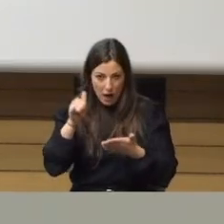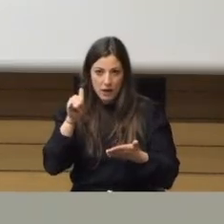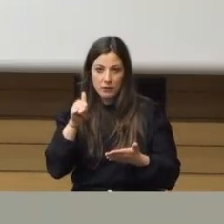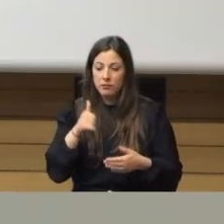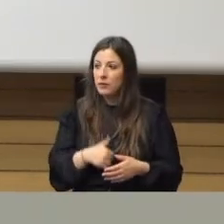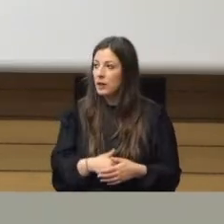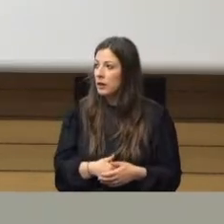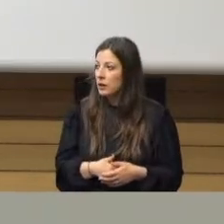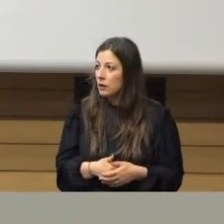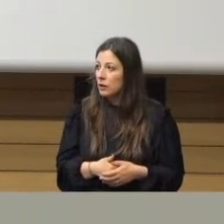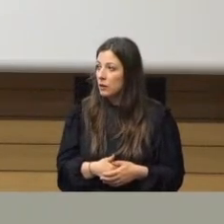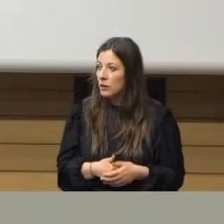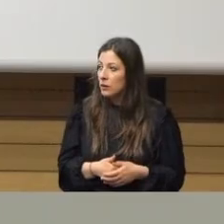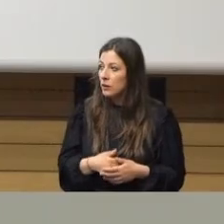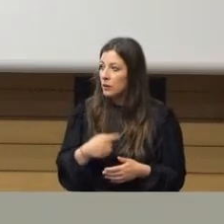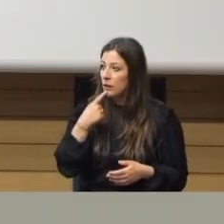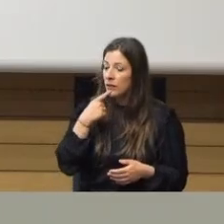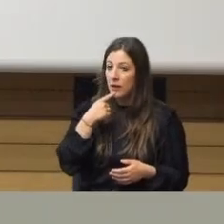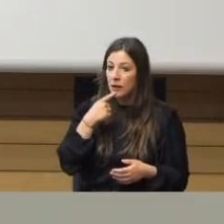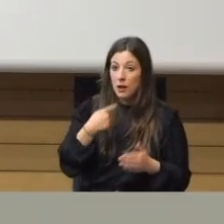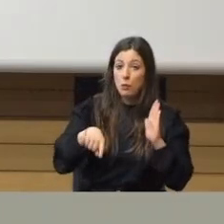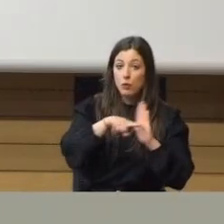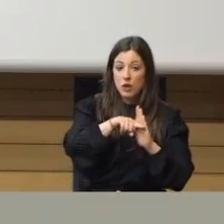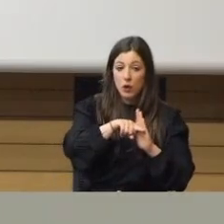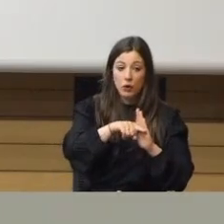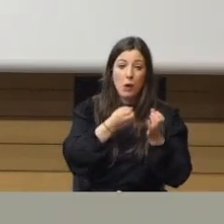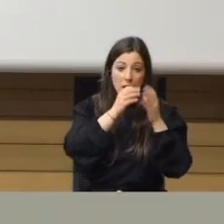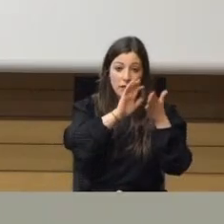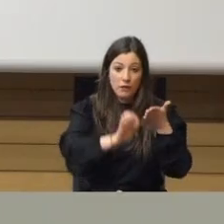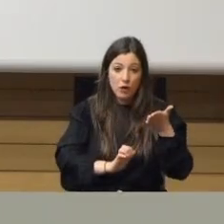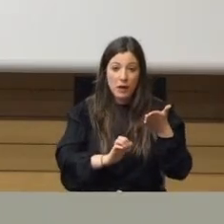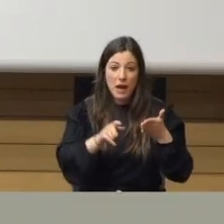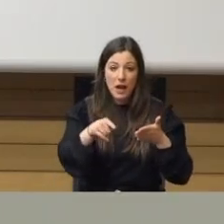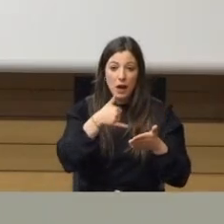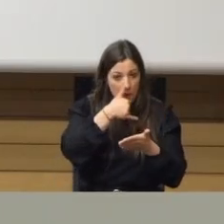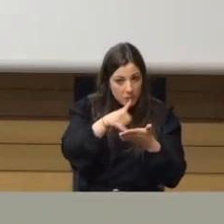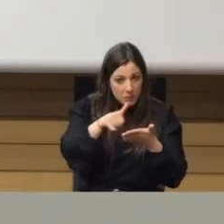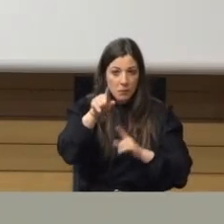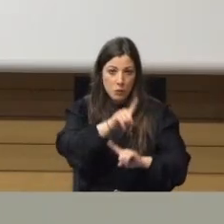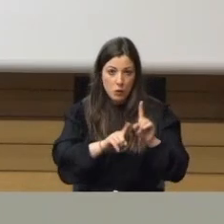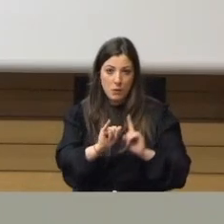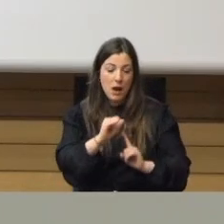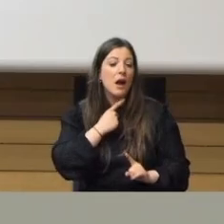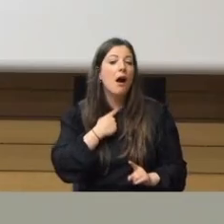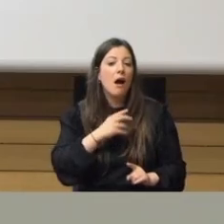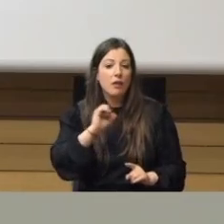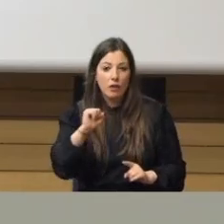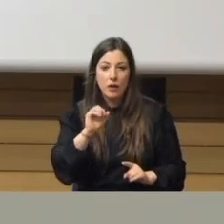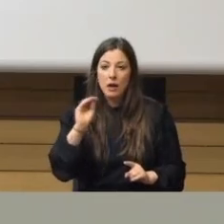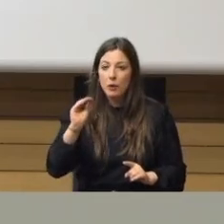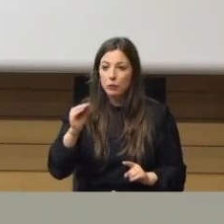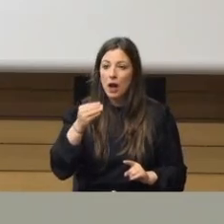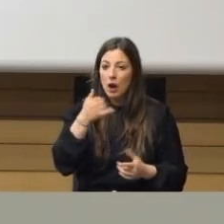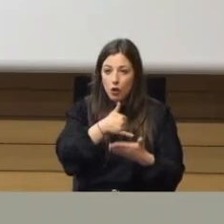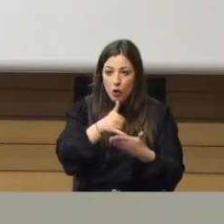su historial clínico pone que es cocainómano. Le lleva 20 años yendo y siempre los médicos le preguntan, ¿y lo de la cocaína usted ya lo ha